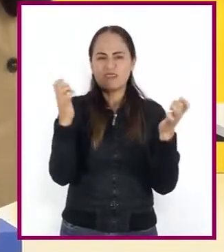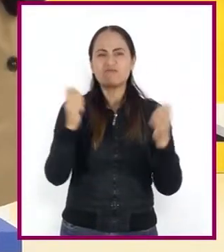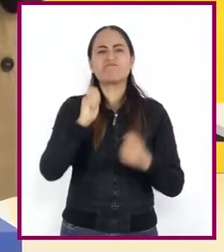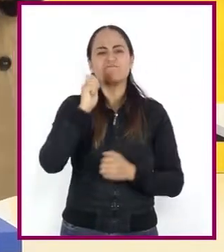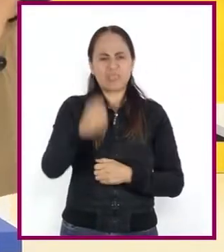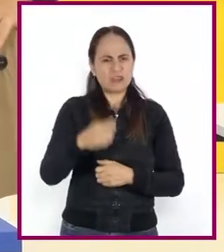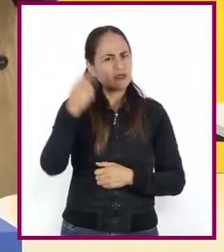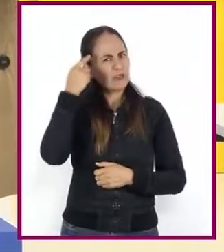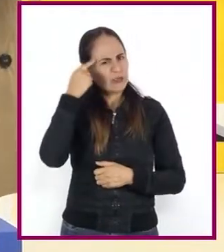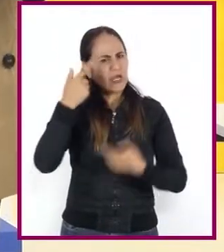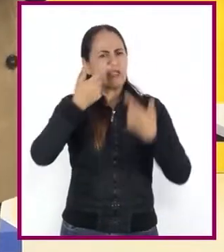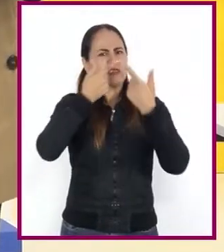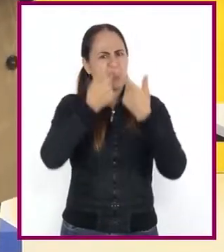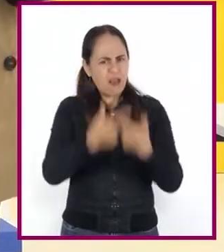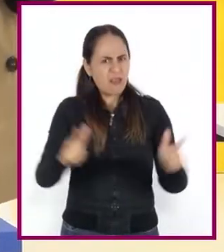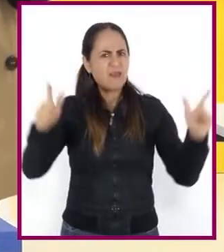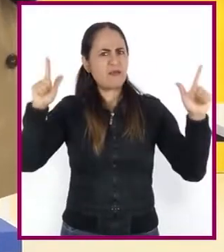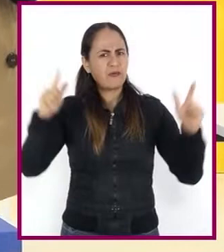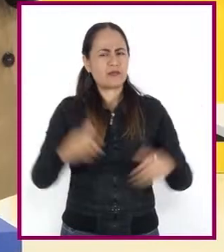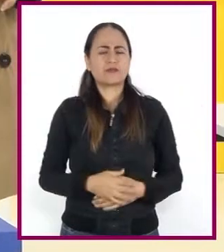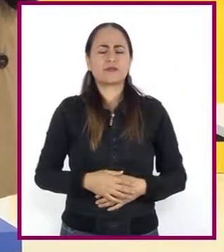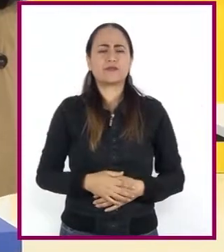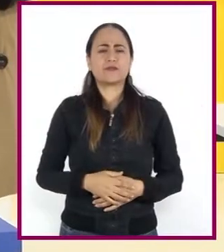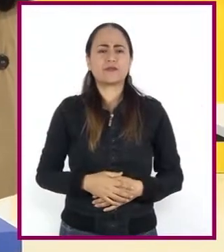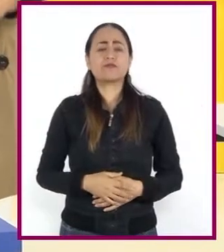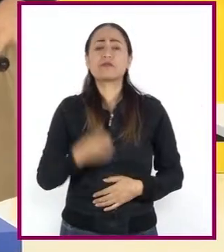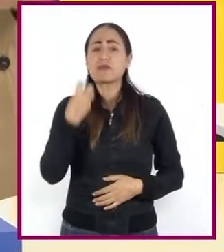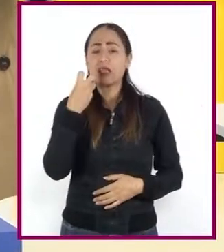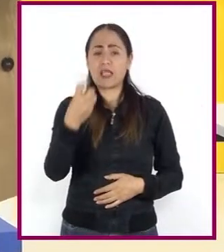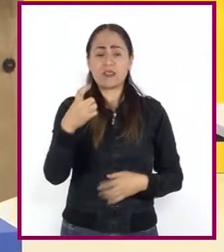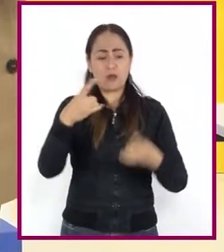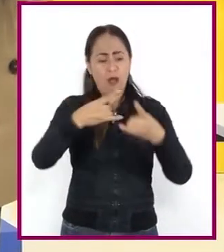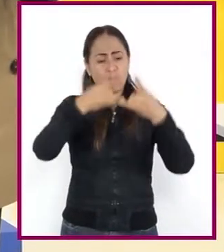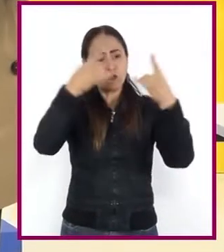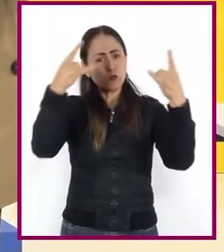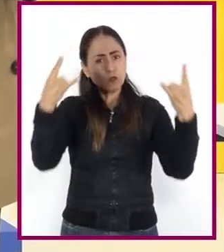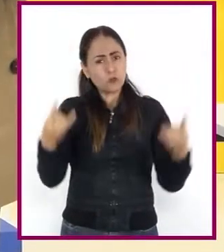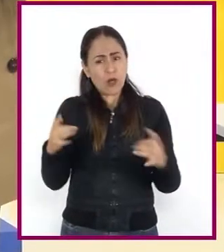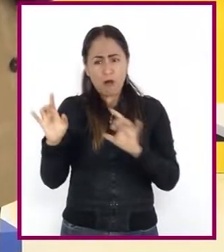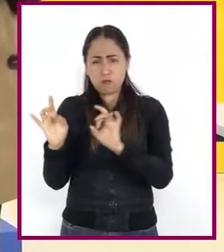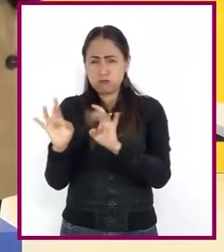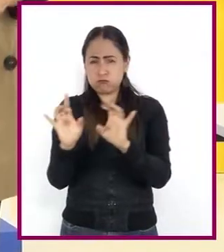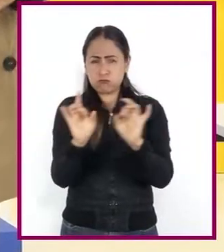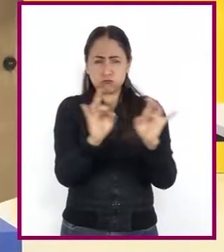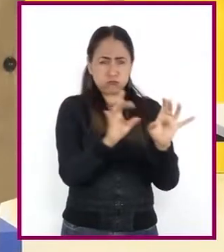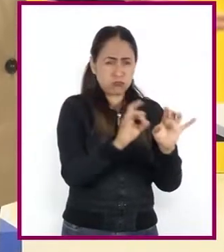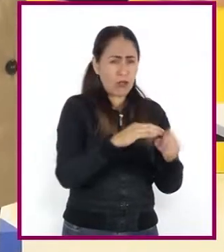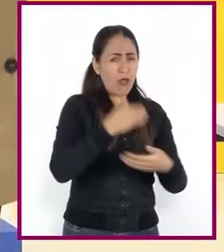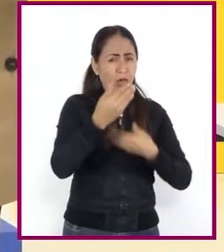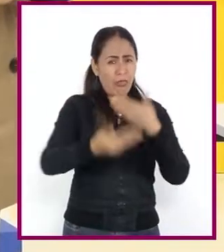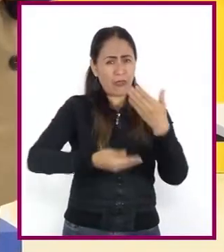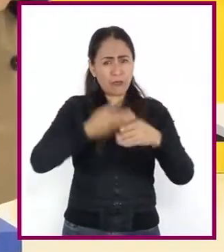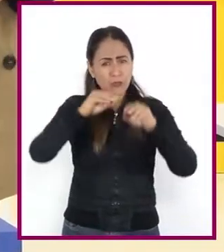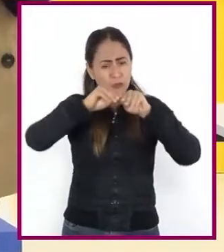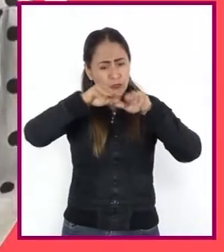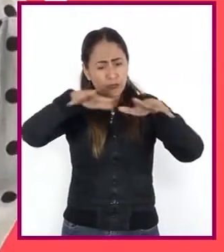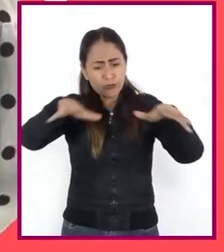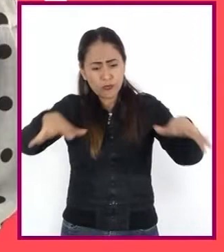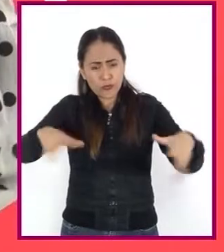revolución liberal y fue de los acontecimientos históricos que más efectos tuvo en el